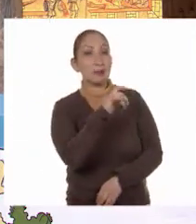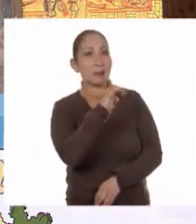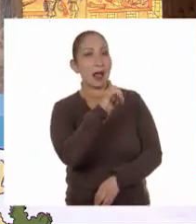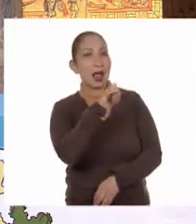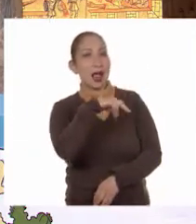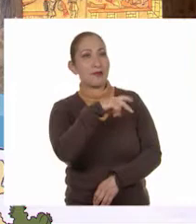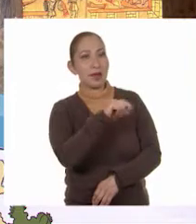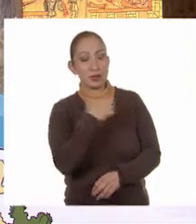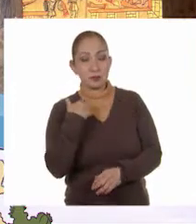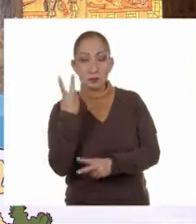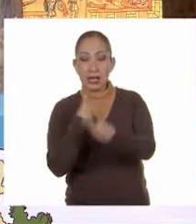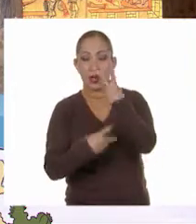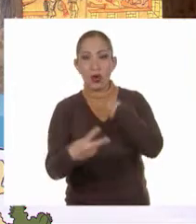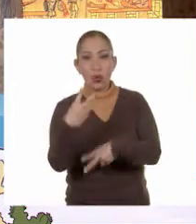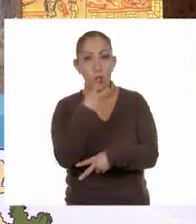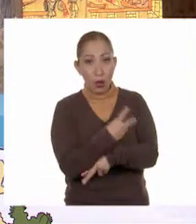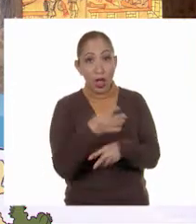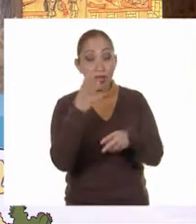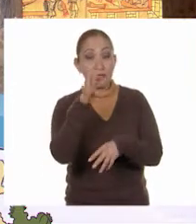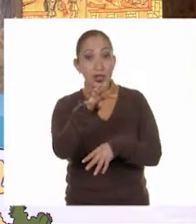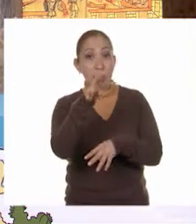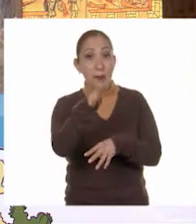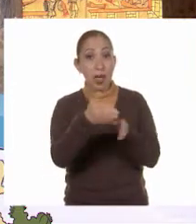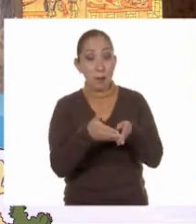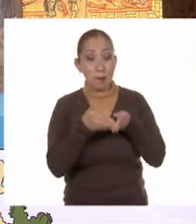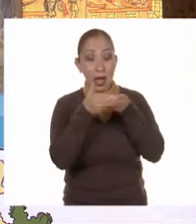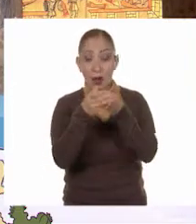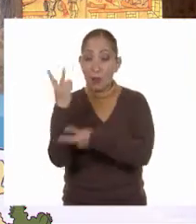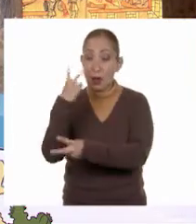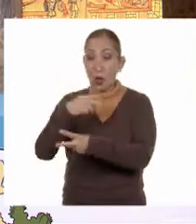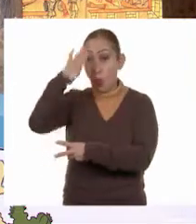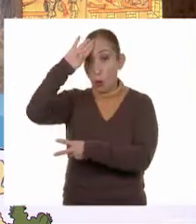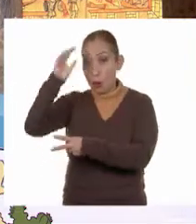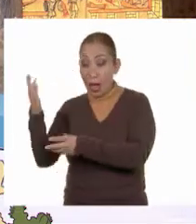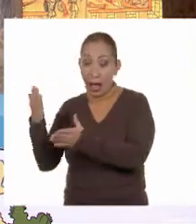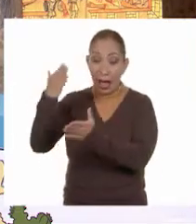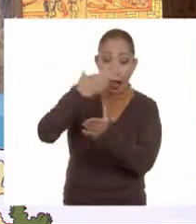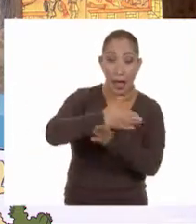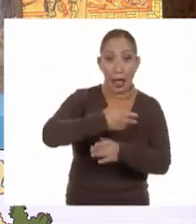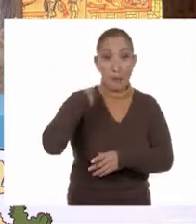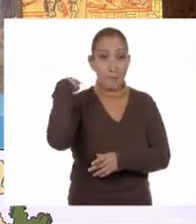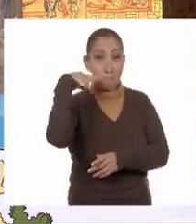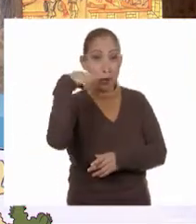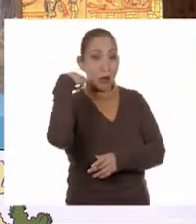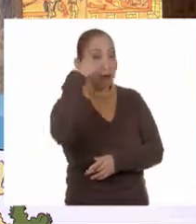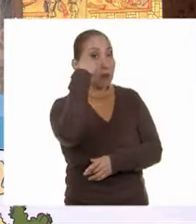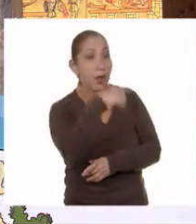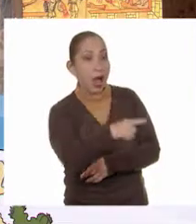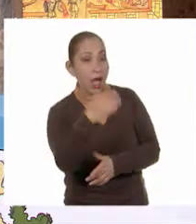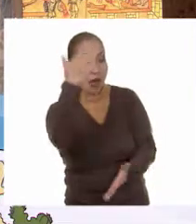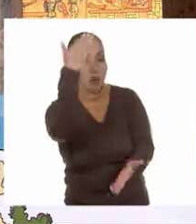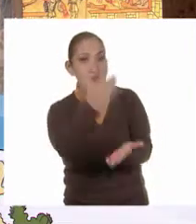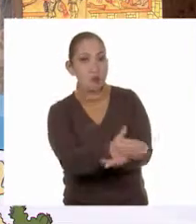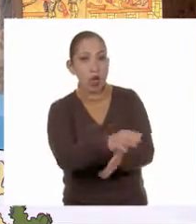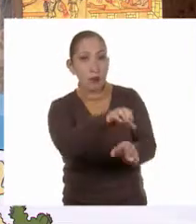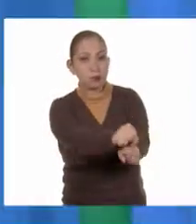al mando de 19 barcos desde Cuba, con rumbo a las actuales costas veracruzanas, con la misión de detener a